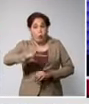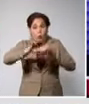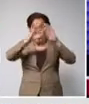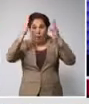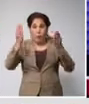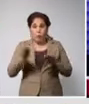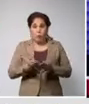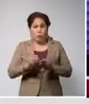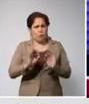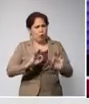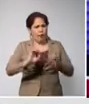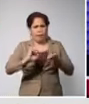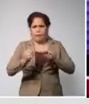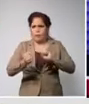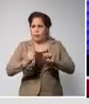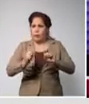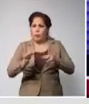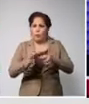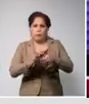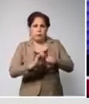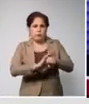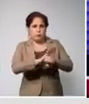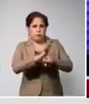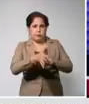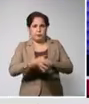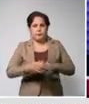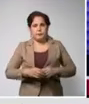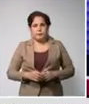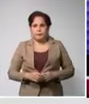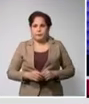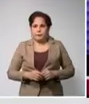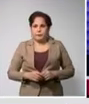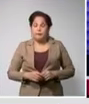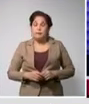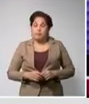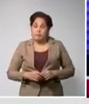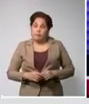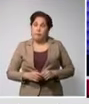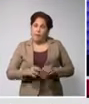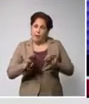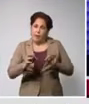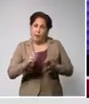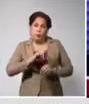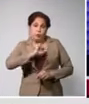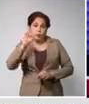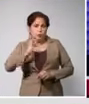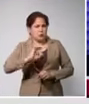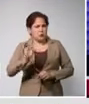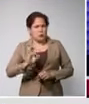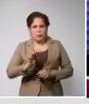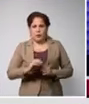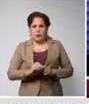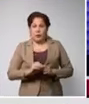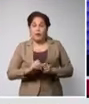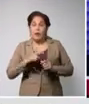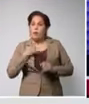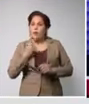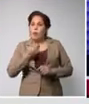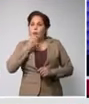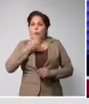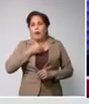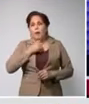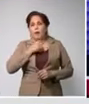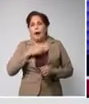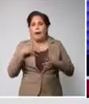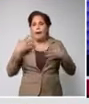una disminución en la incidencia de los casos. Pues realmente eso no se ha logrado. Por lo tanto, no podemos decir que